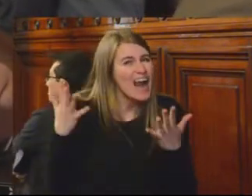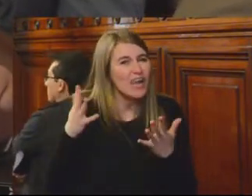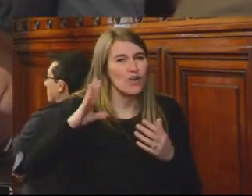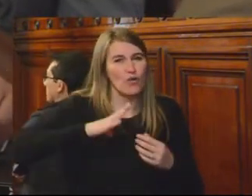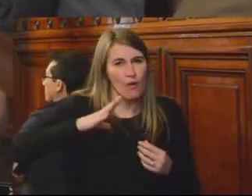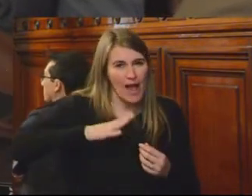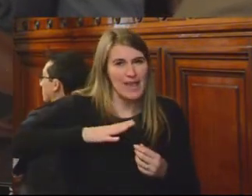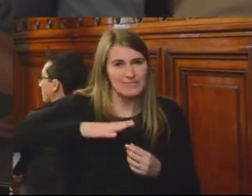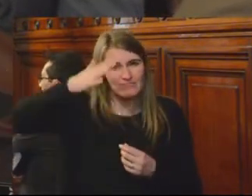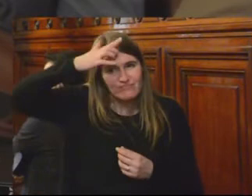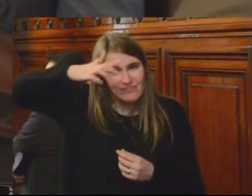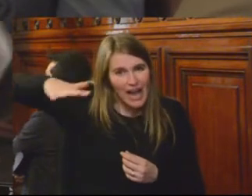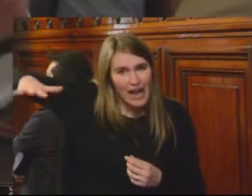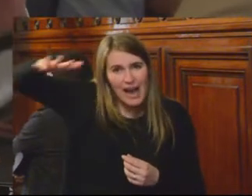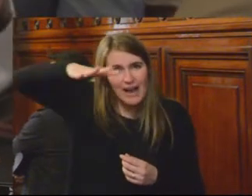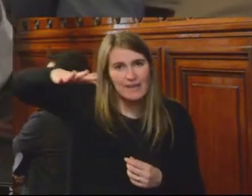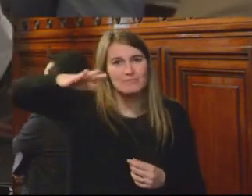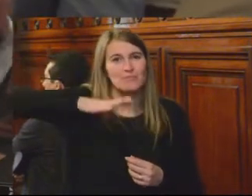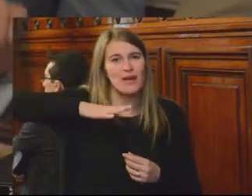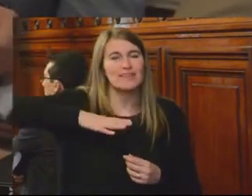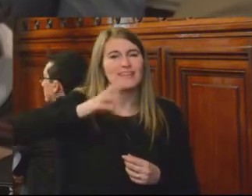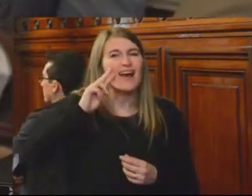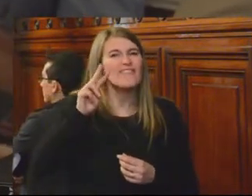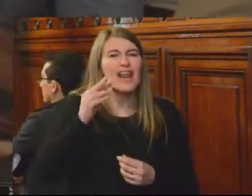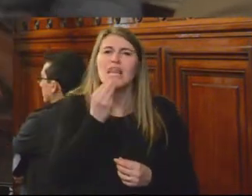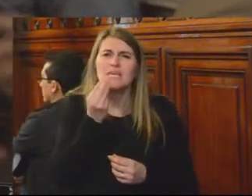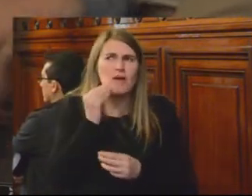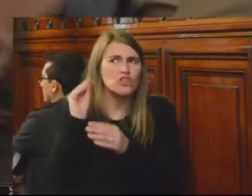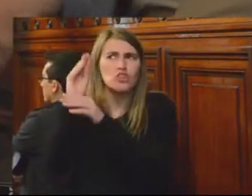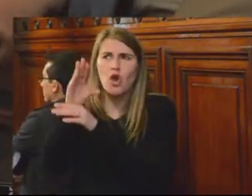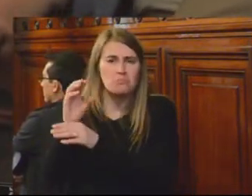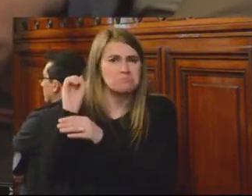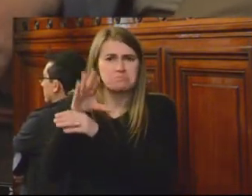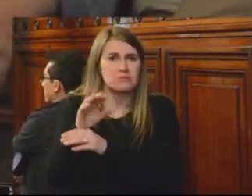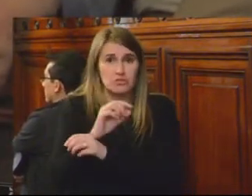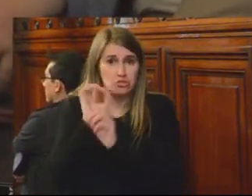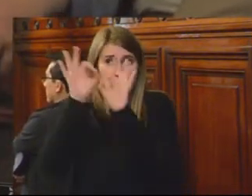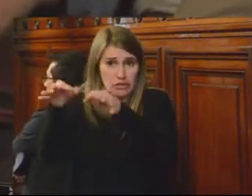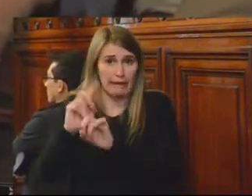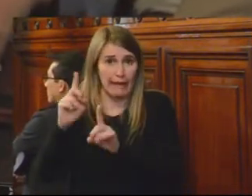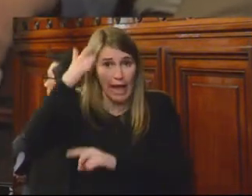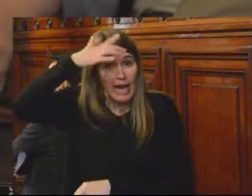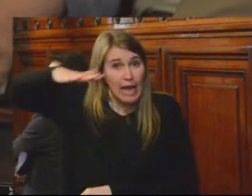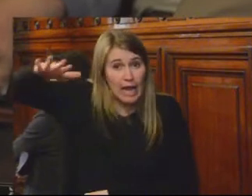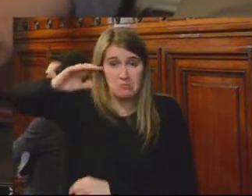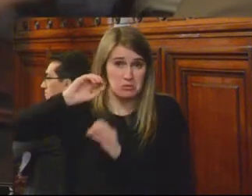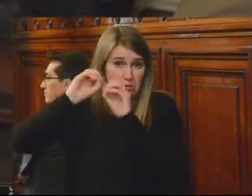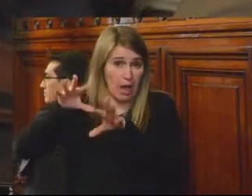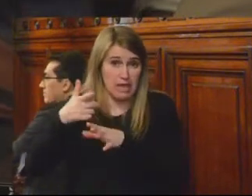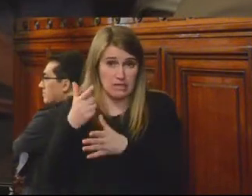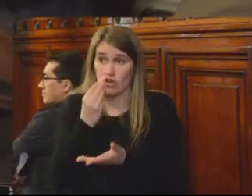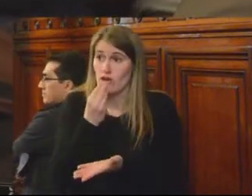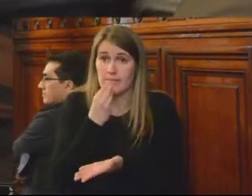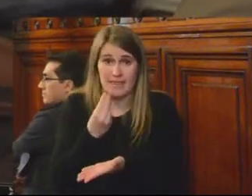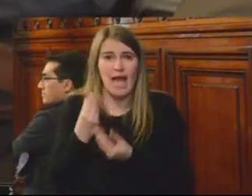Algo está pasando en la cadena, digamos, protocolar para que ese alimento llegue, que efectivamente no está llegando como debe ser. Yo invito, por favor,